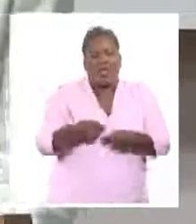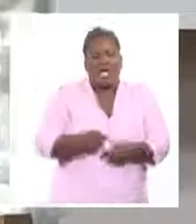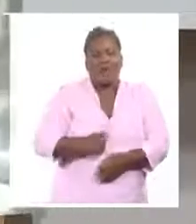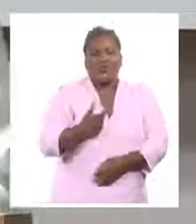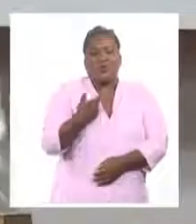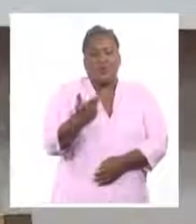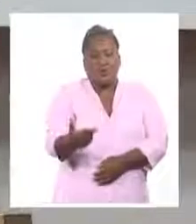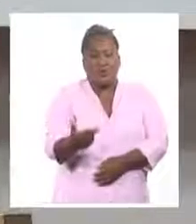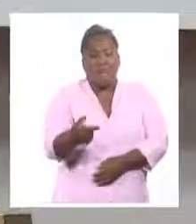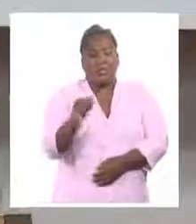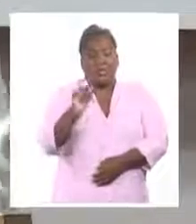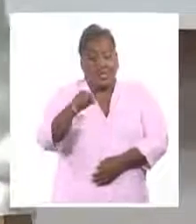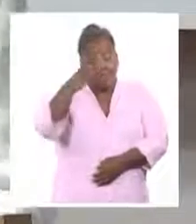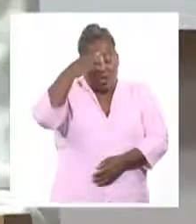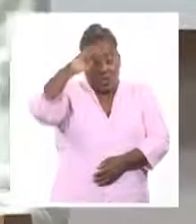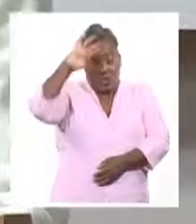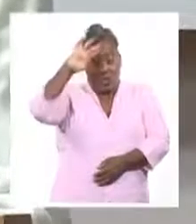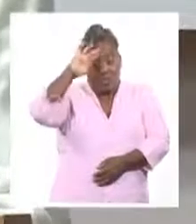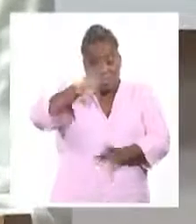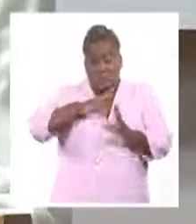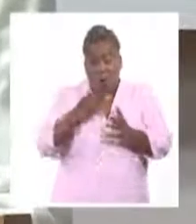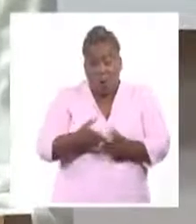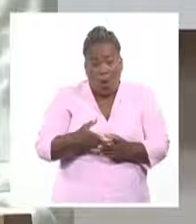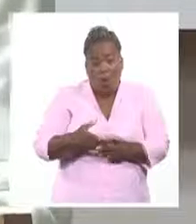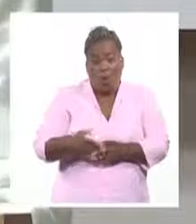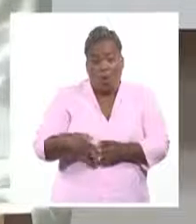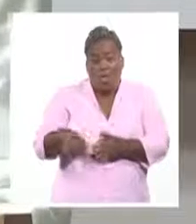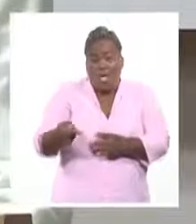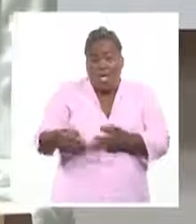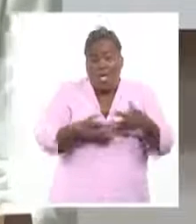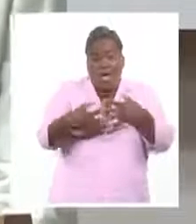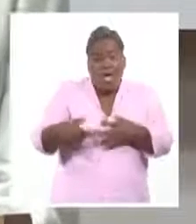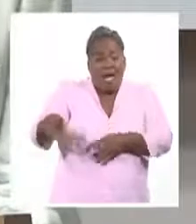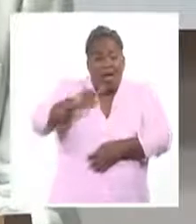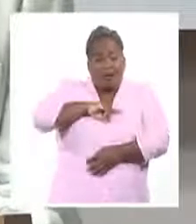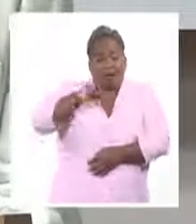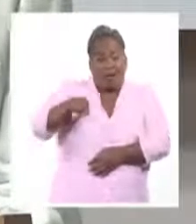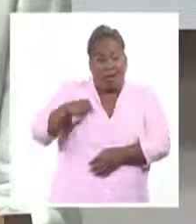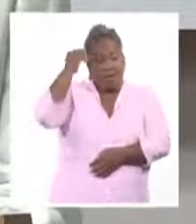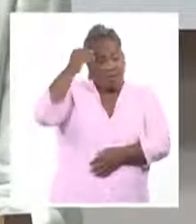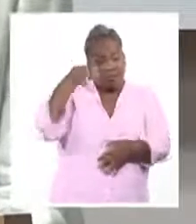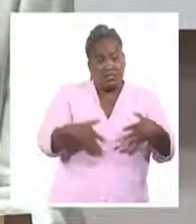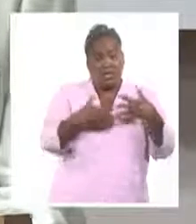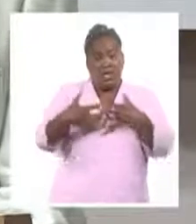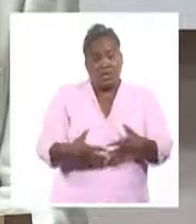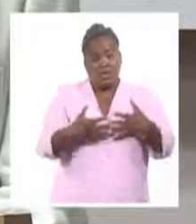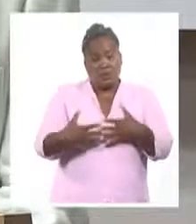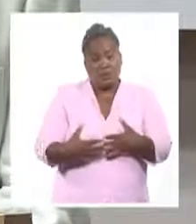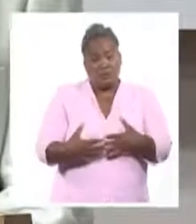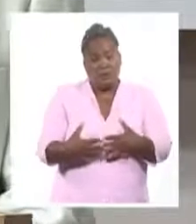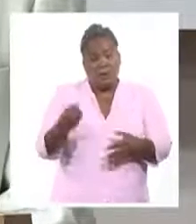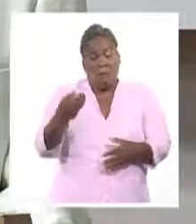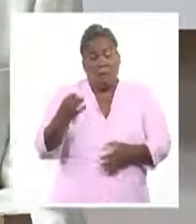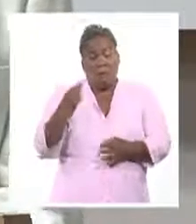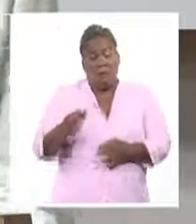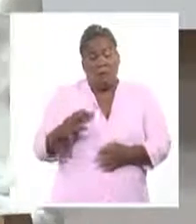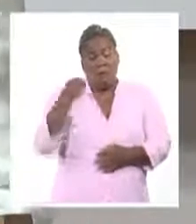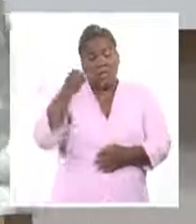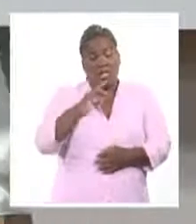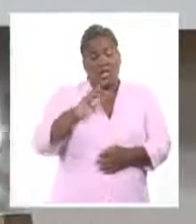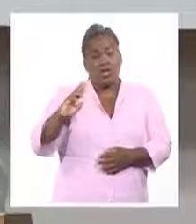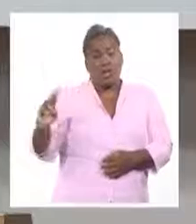fuego de la guerra mediática que se atiza contra Cuba, creyéndose el imperio su propia mentira de que la revolución